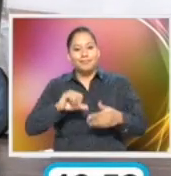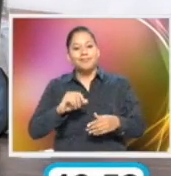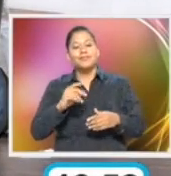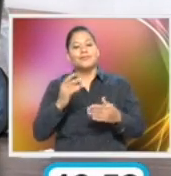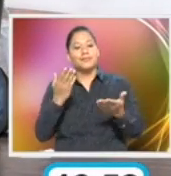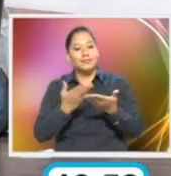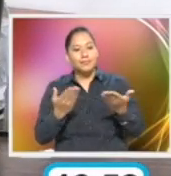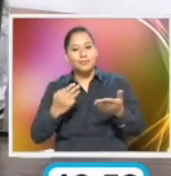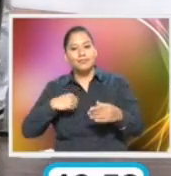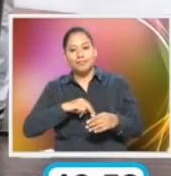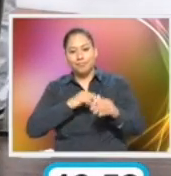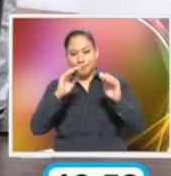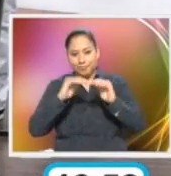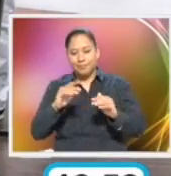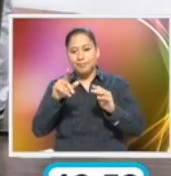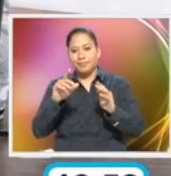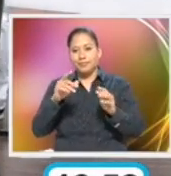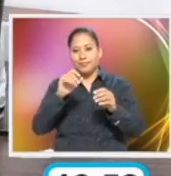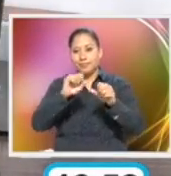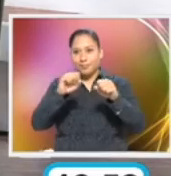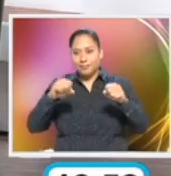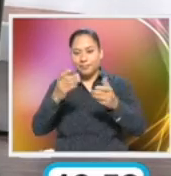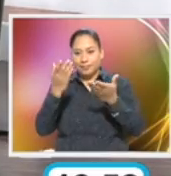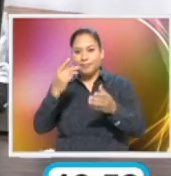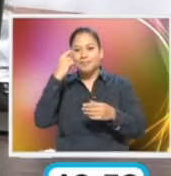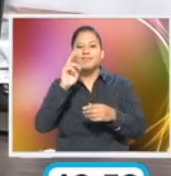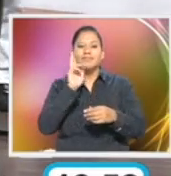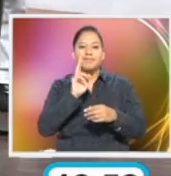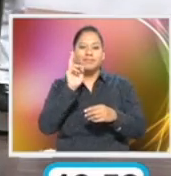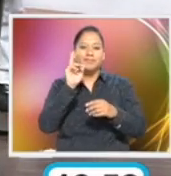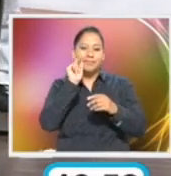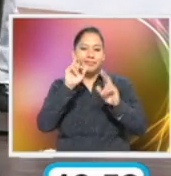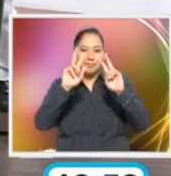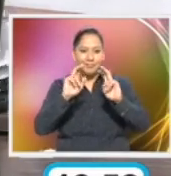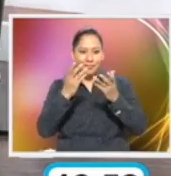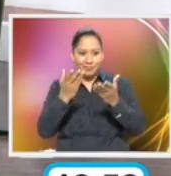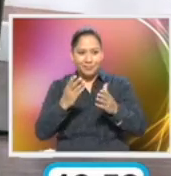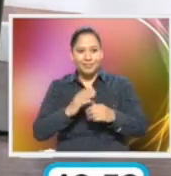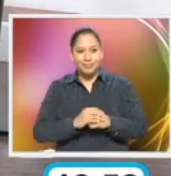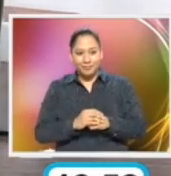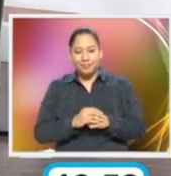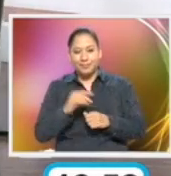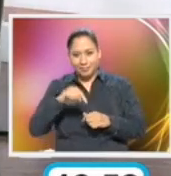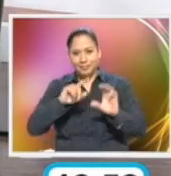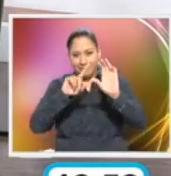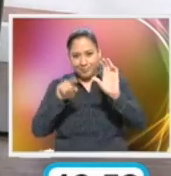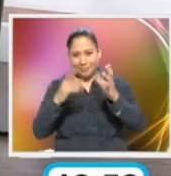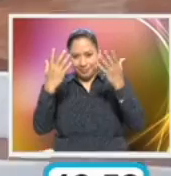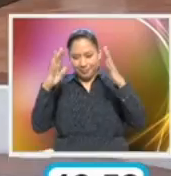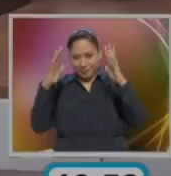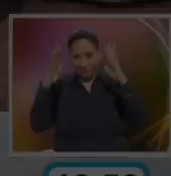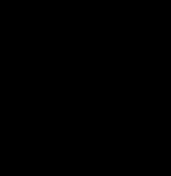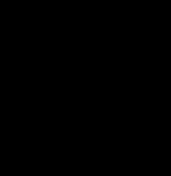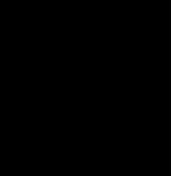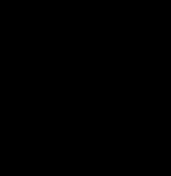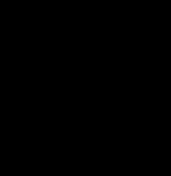hoy. Ahora es momento de irnos del otro lado de la casa para ver qué vamos a tener el día de mañana. El día de mañana aquí en Tu Ciudad Es, por supuesto.